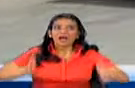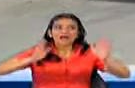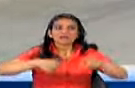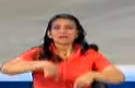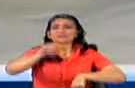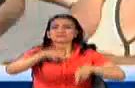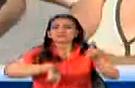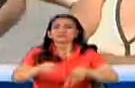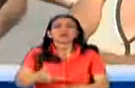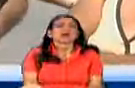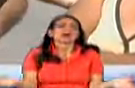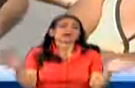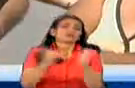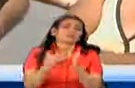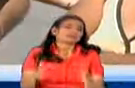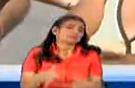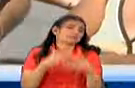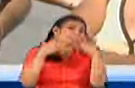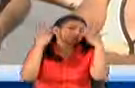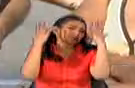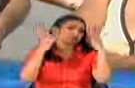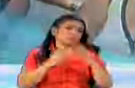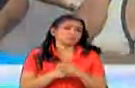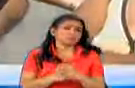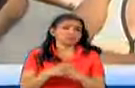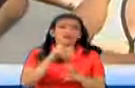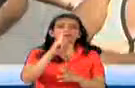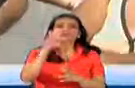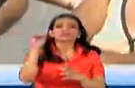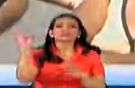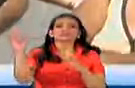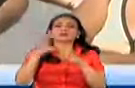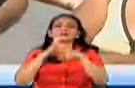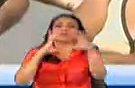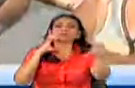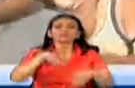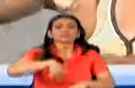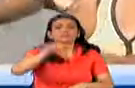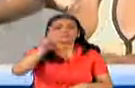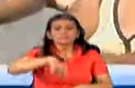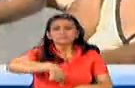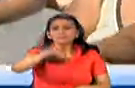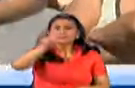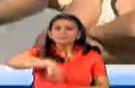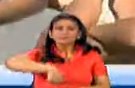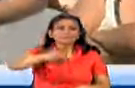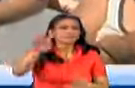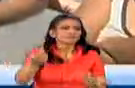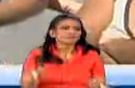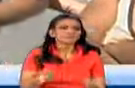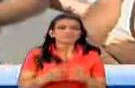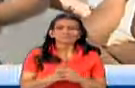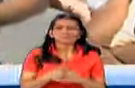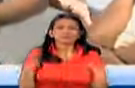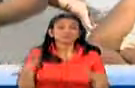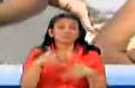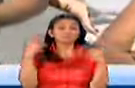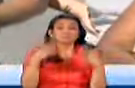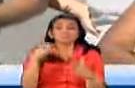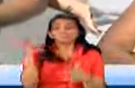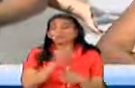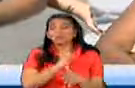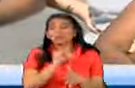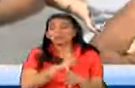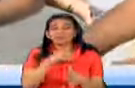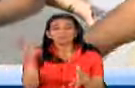una pesadilla. Pasan más de 100 buses al día, ida y venida. Che, es mucho